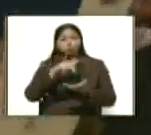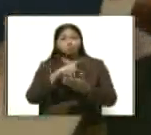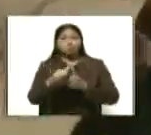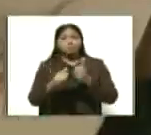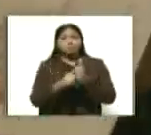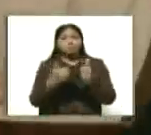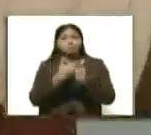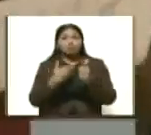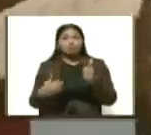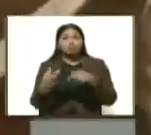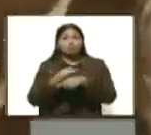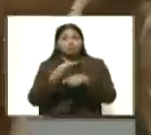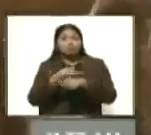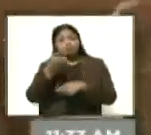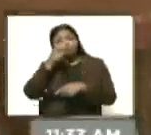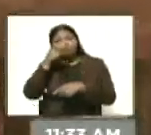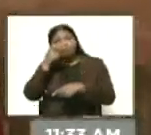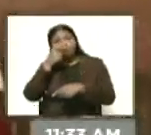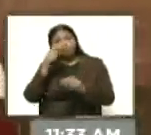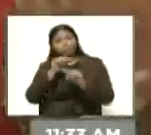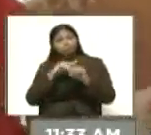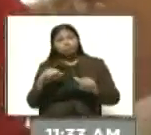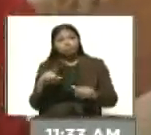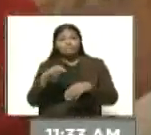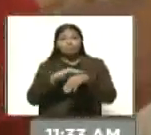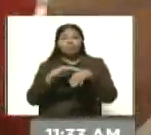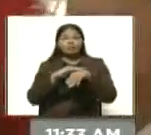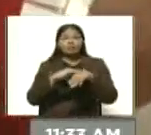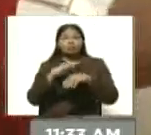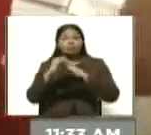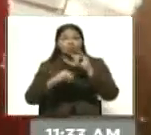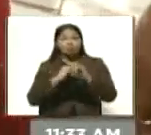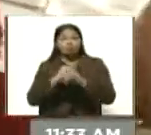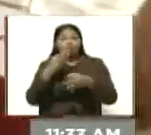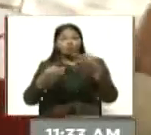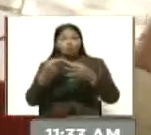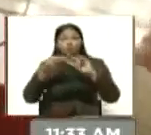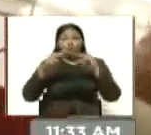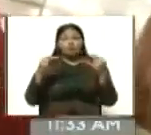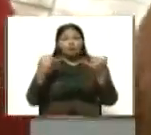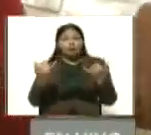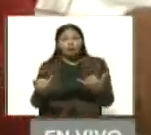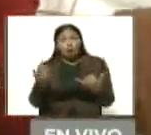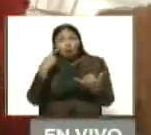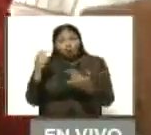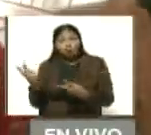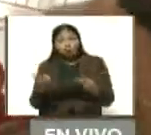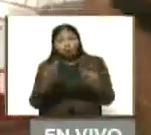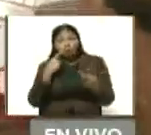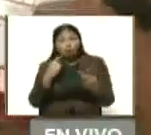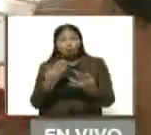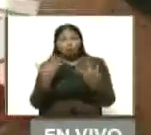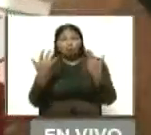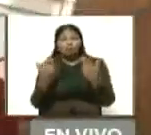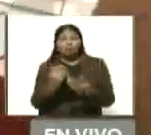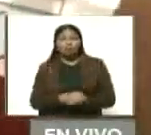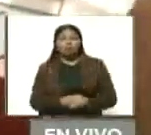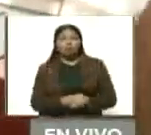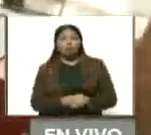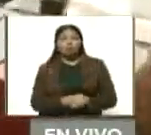vicepresidente de Gobierno para la Seguridad Ciudadana y ministro de Relaciones Interiores, Justicia y Paz, y en este momento recibe de manos de